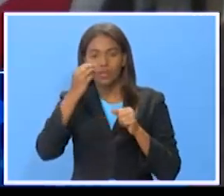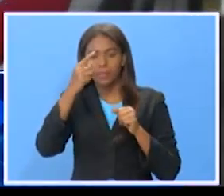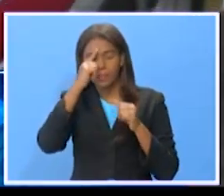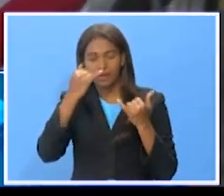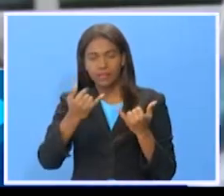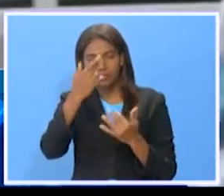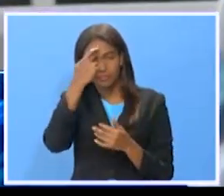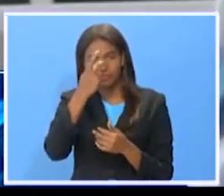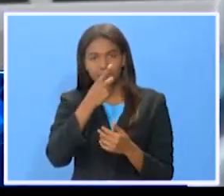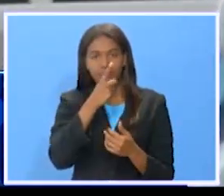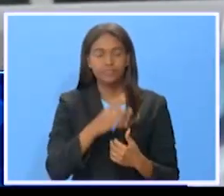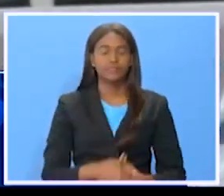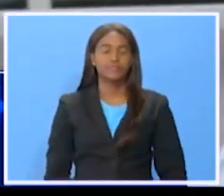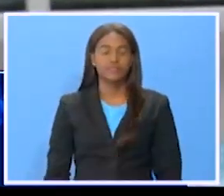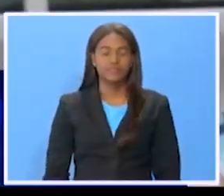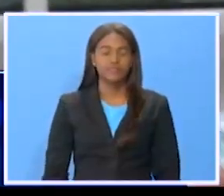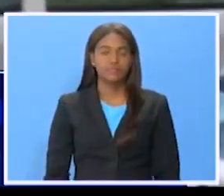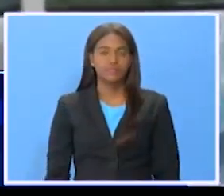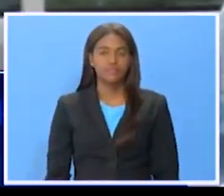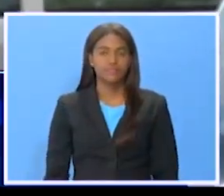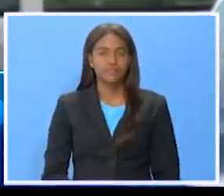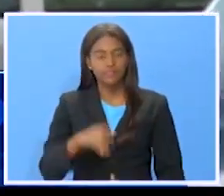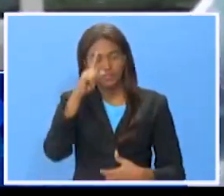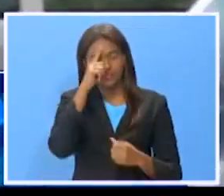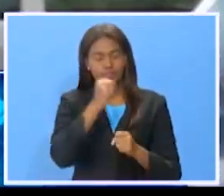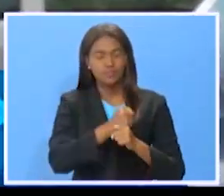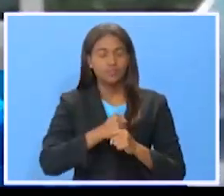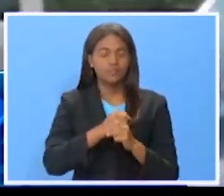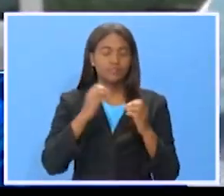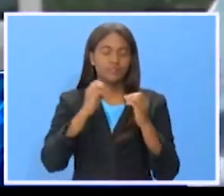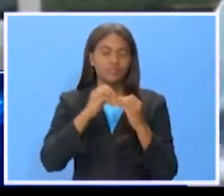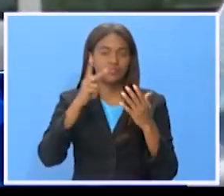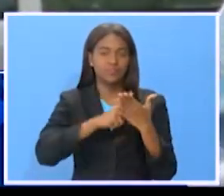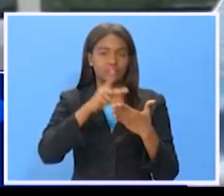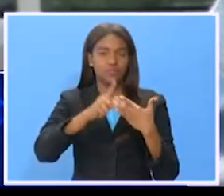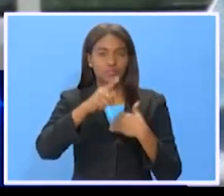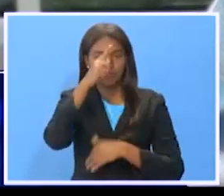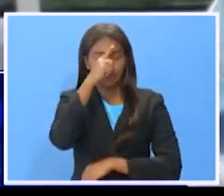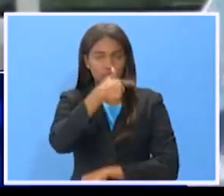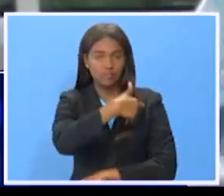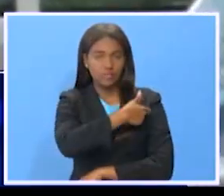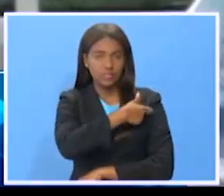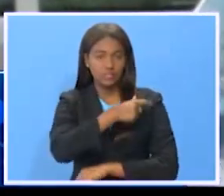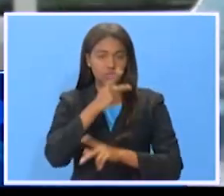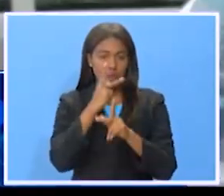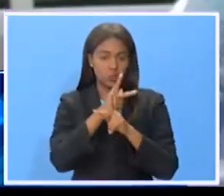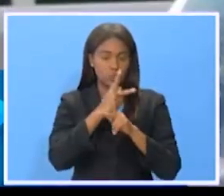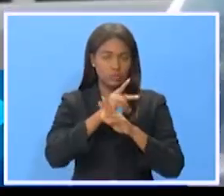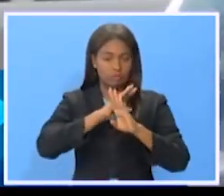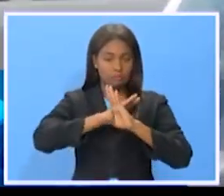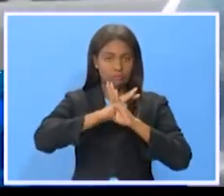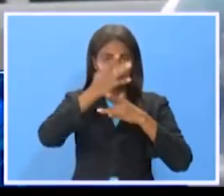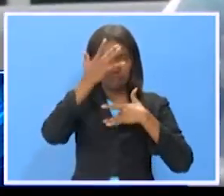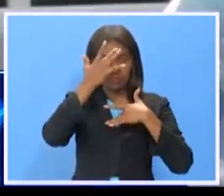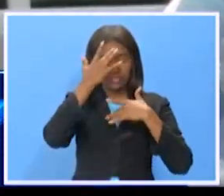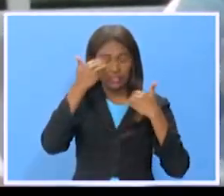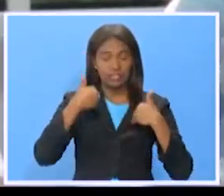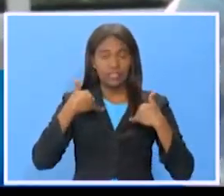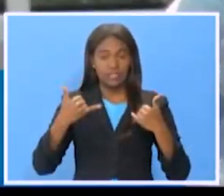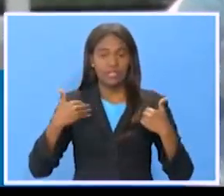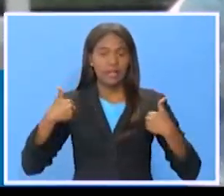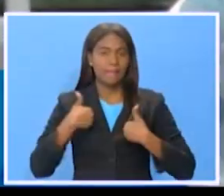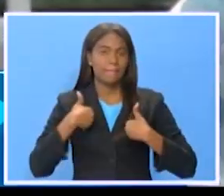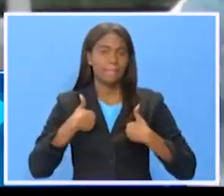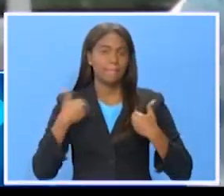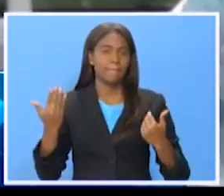país. Para reforzar los programas de vacunación y control de las enfermedades que afectan los animales, como son